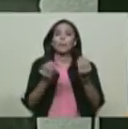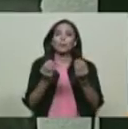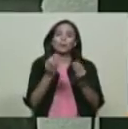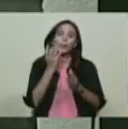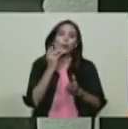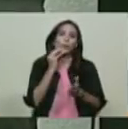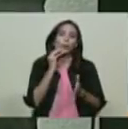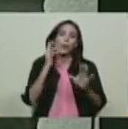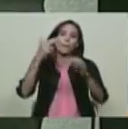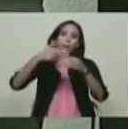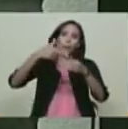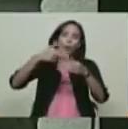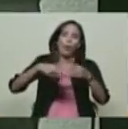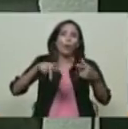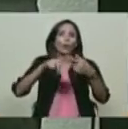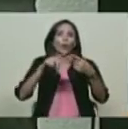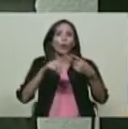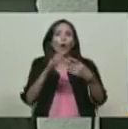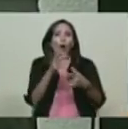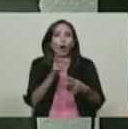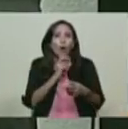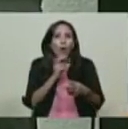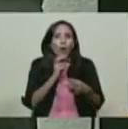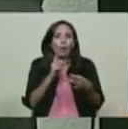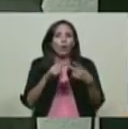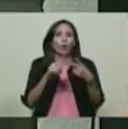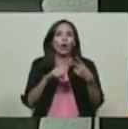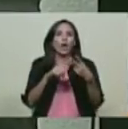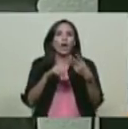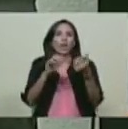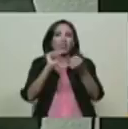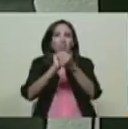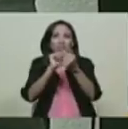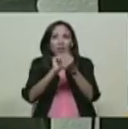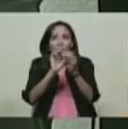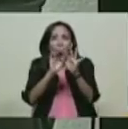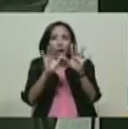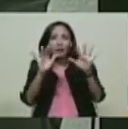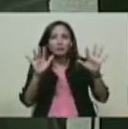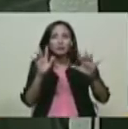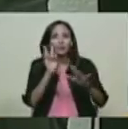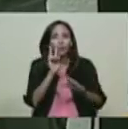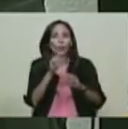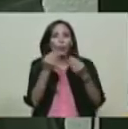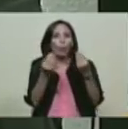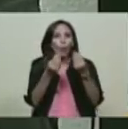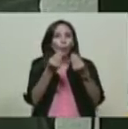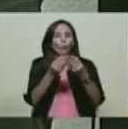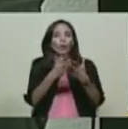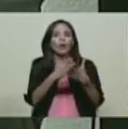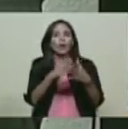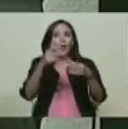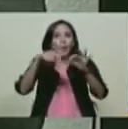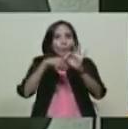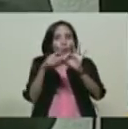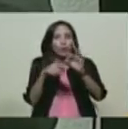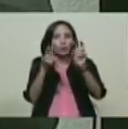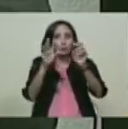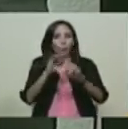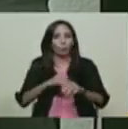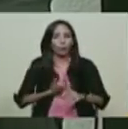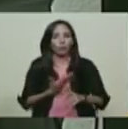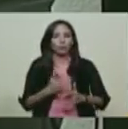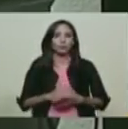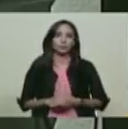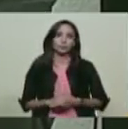probadas, allí vistas, certificadas, le da sustento a este criptoactivo. También queremos destacar, presidente,